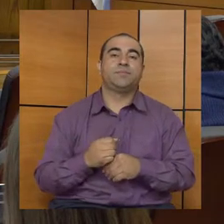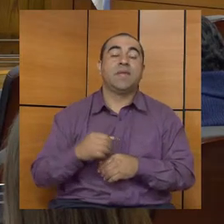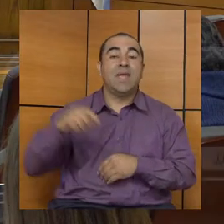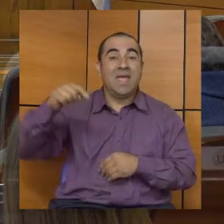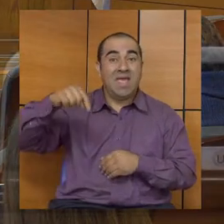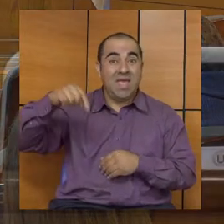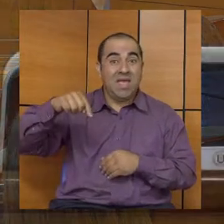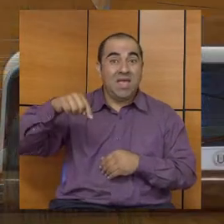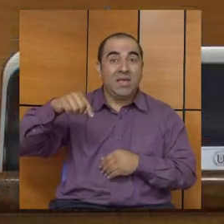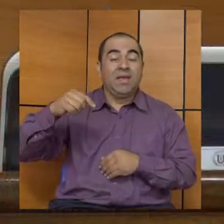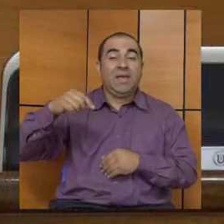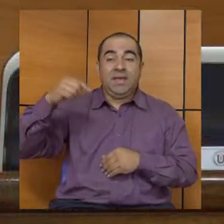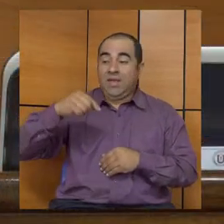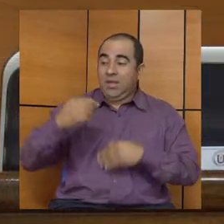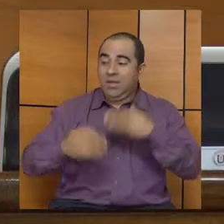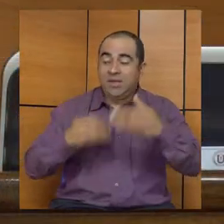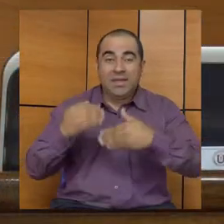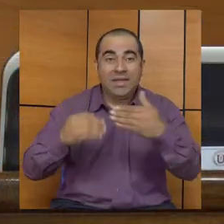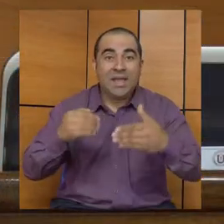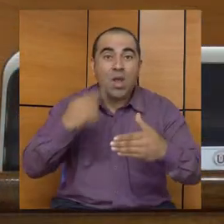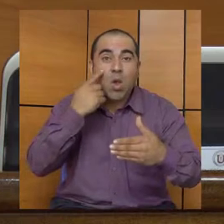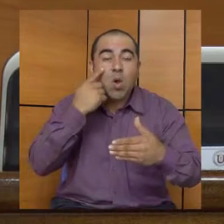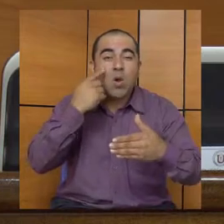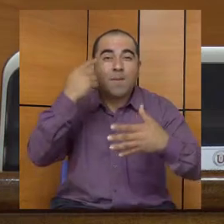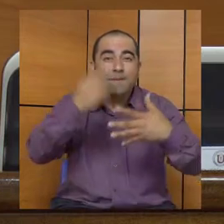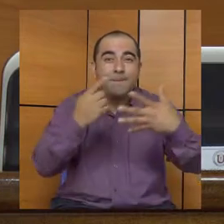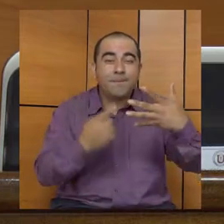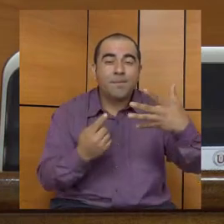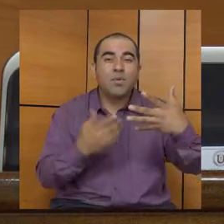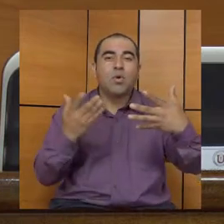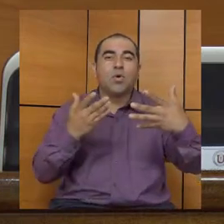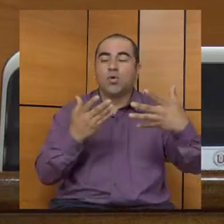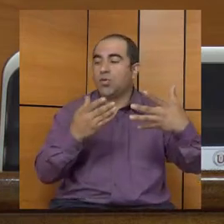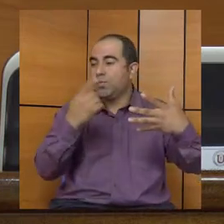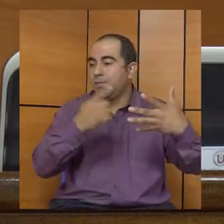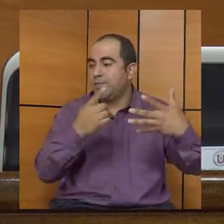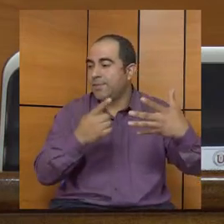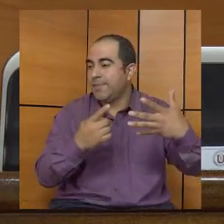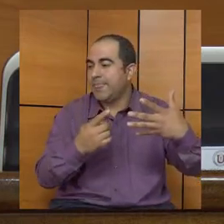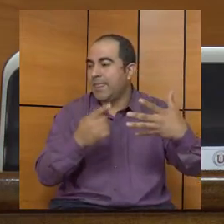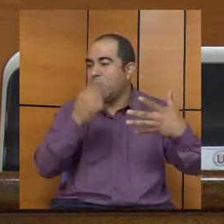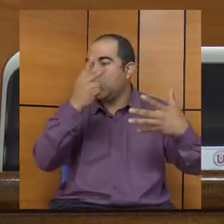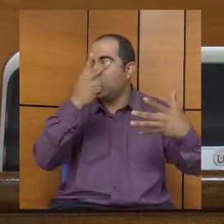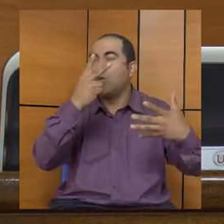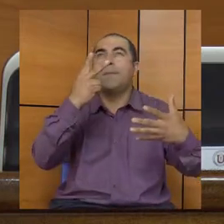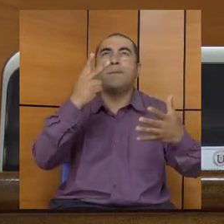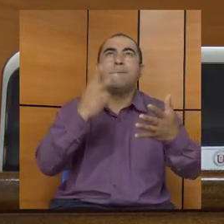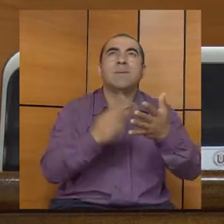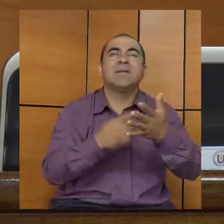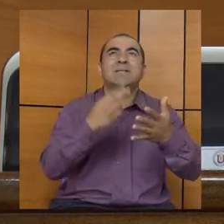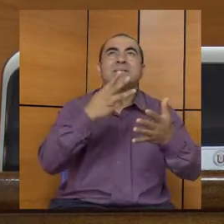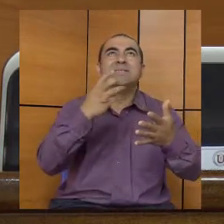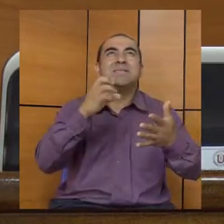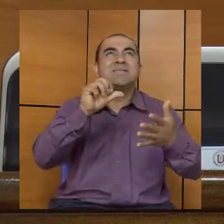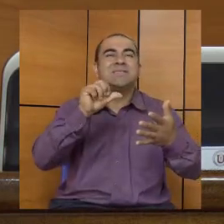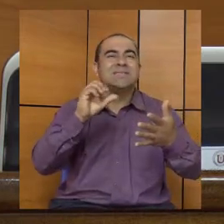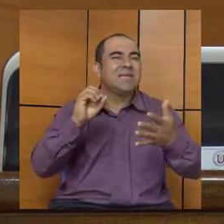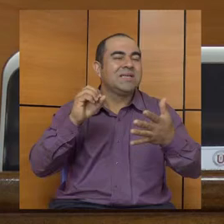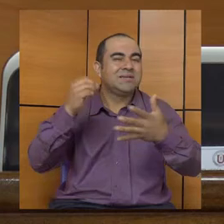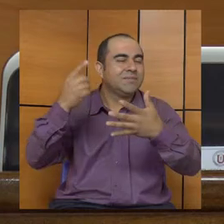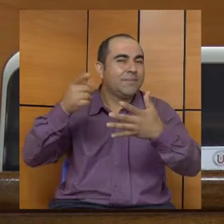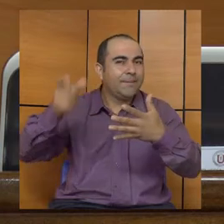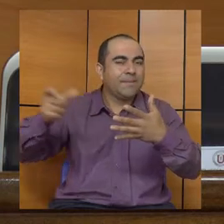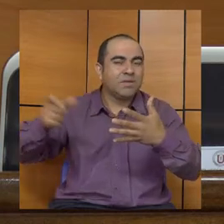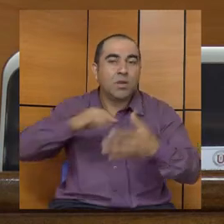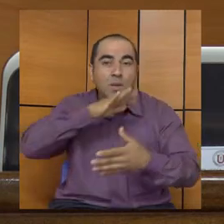Para llegar a los estudios preliminares que hoy conoceremos, fueron encuestadas más de 2.300 personas mayores, usuarias de redes sociales en las